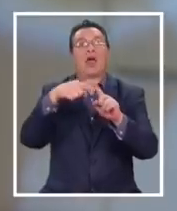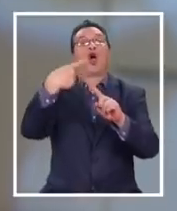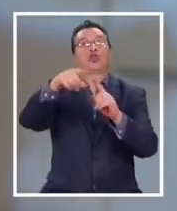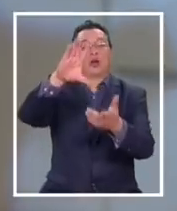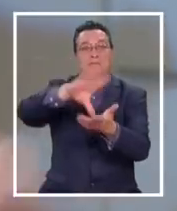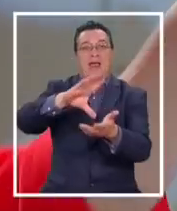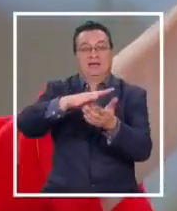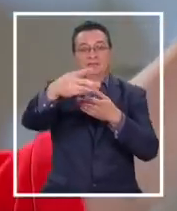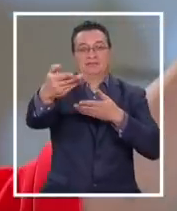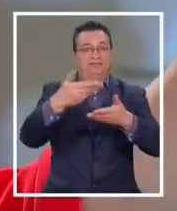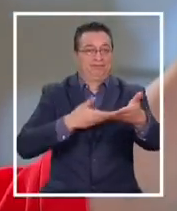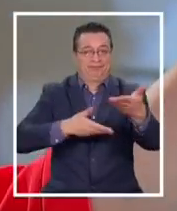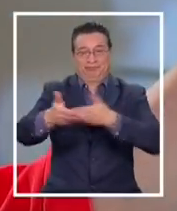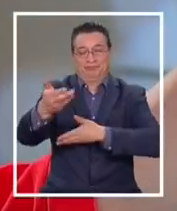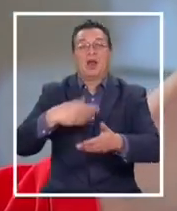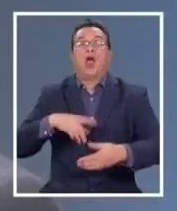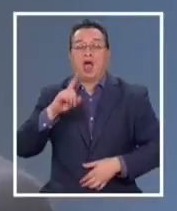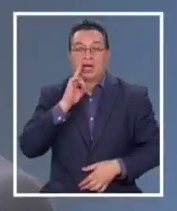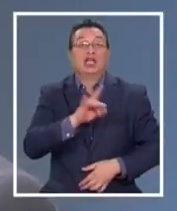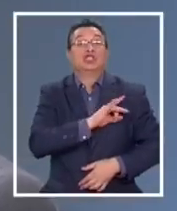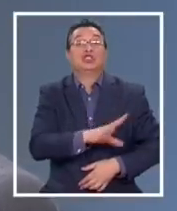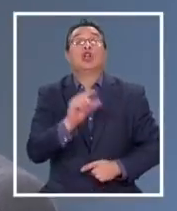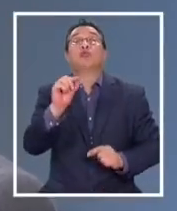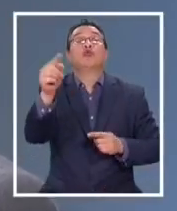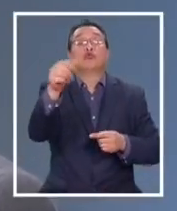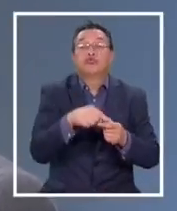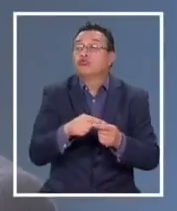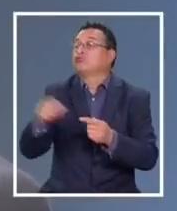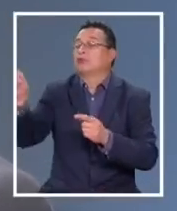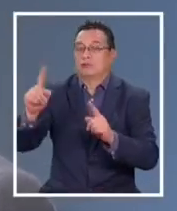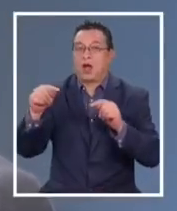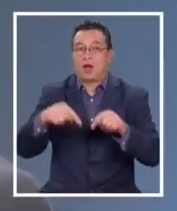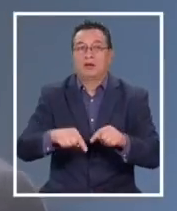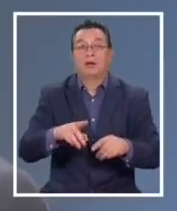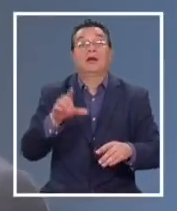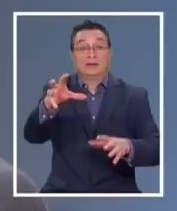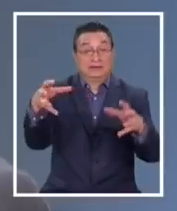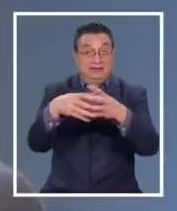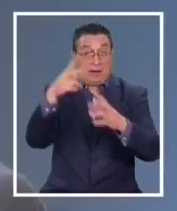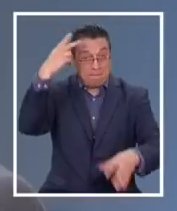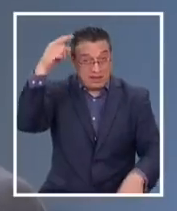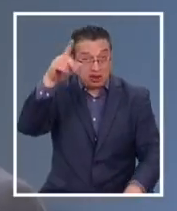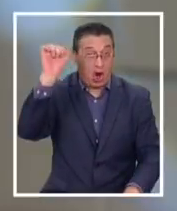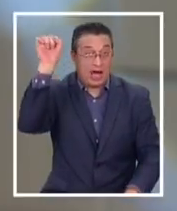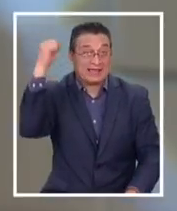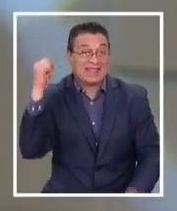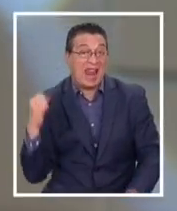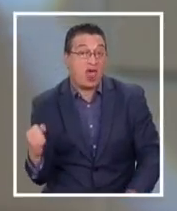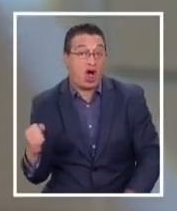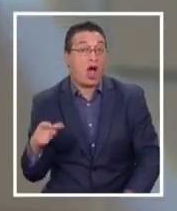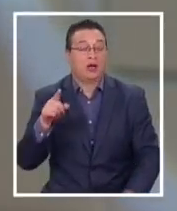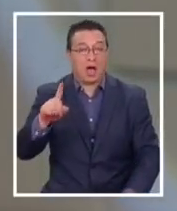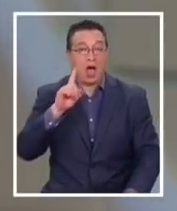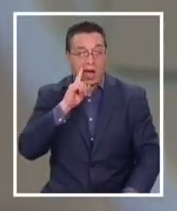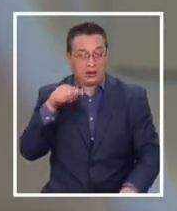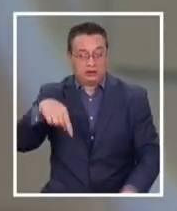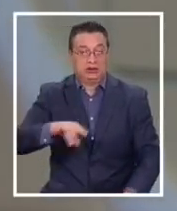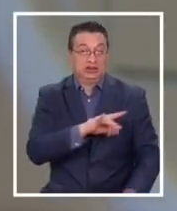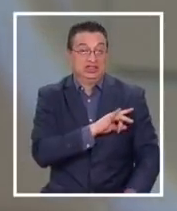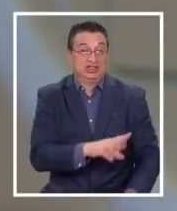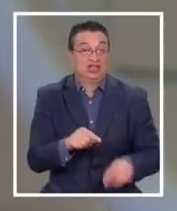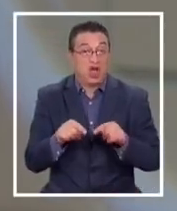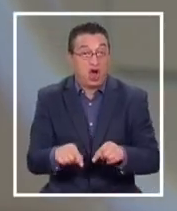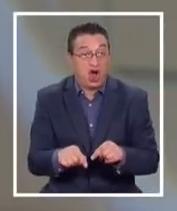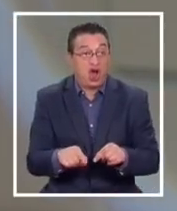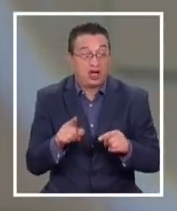Chile dejó de ser un país de paso. Pero, subsecretaria, ¿el cartel de Sinaloa opera en Chile hoy? No, hoy día, de